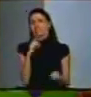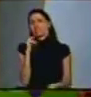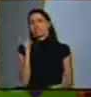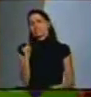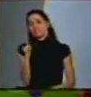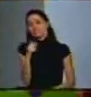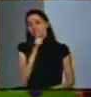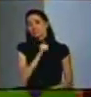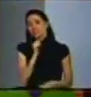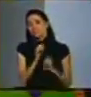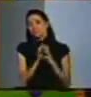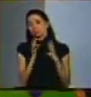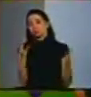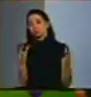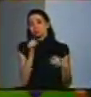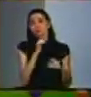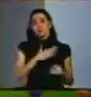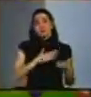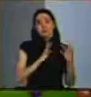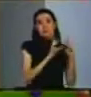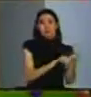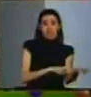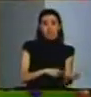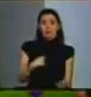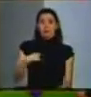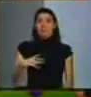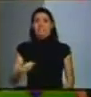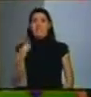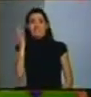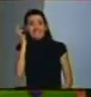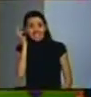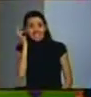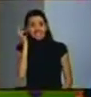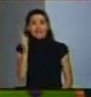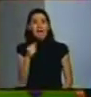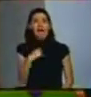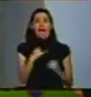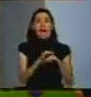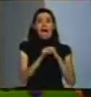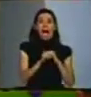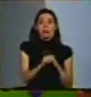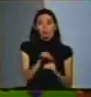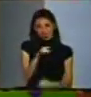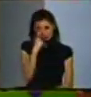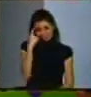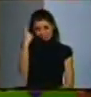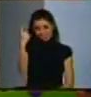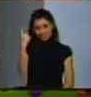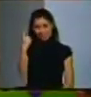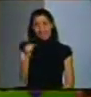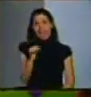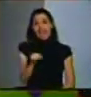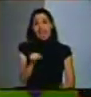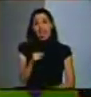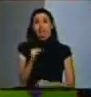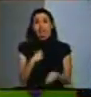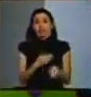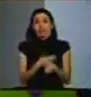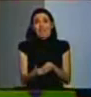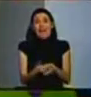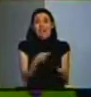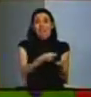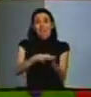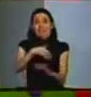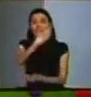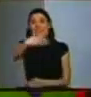Sí, me falta un montón, mi familia, mi hija, amistades, así que imagínense. Ahí estoy un poco atrasada en